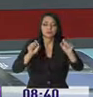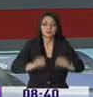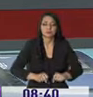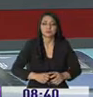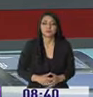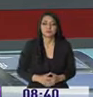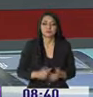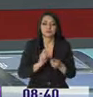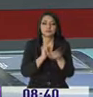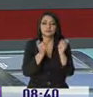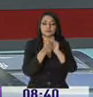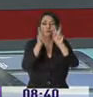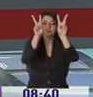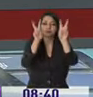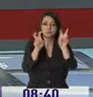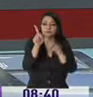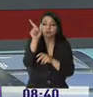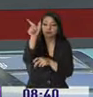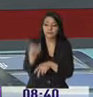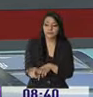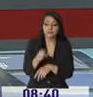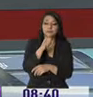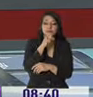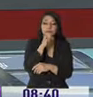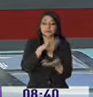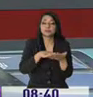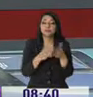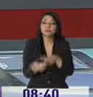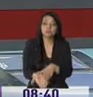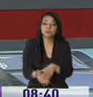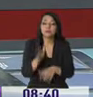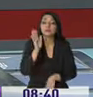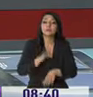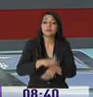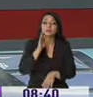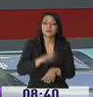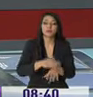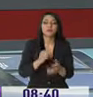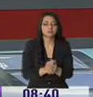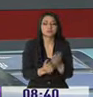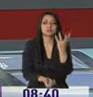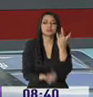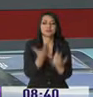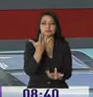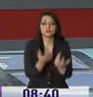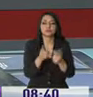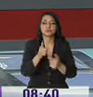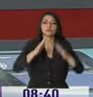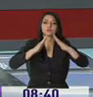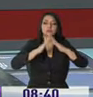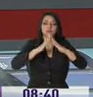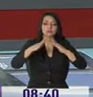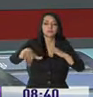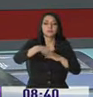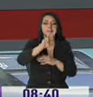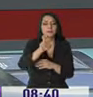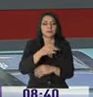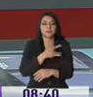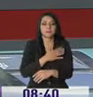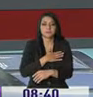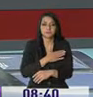cambiar la tónica. Una persona de la tercera edad falleció lamentablemente tras registrarse un incendio allá en el Valle de los Chillos. Qué lástima, ¿no?